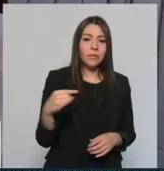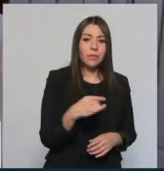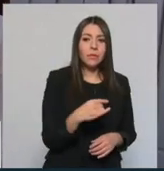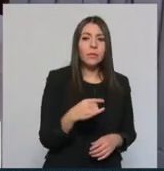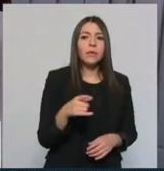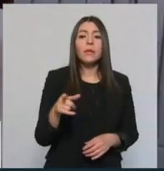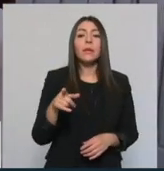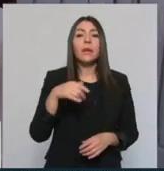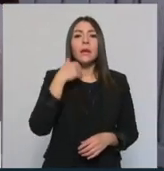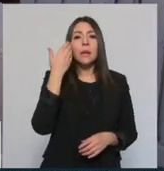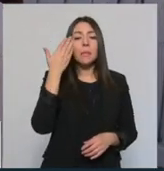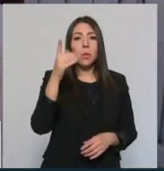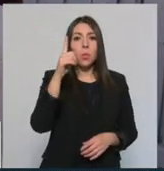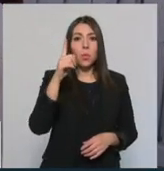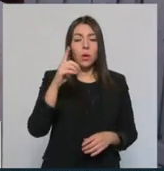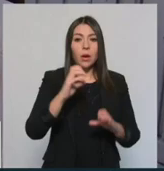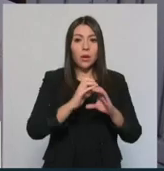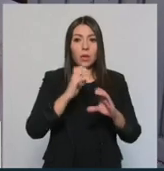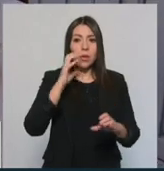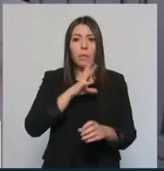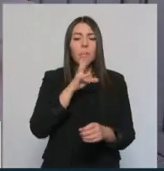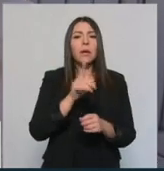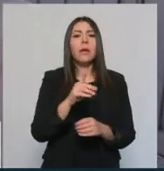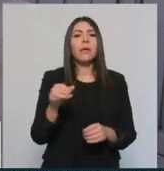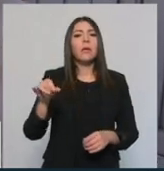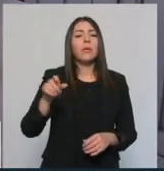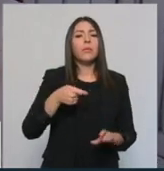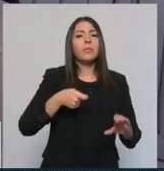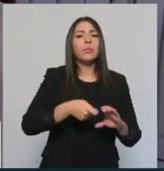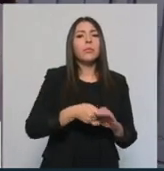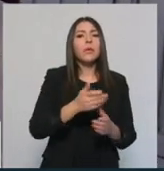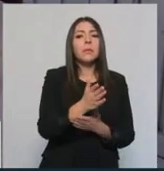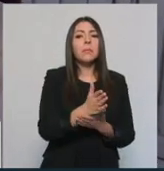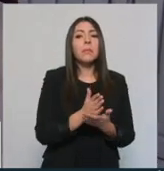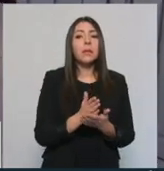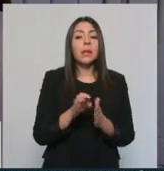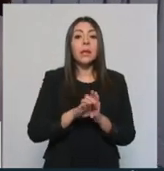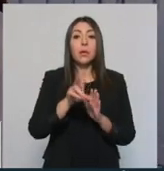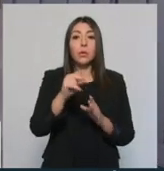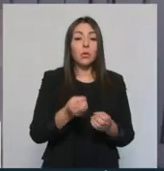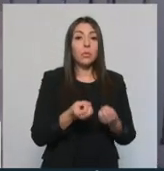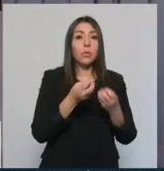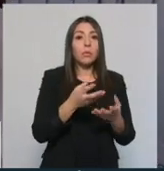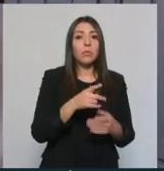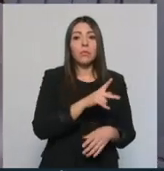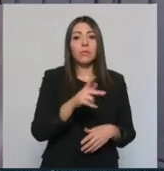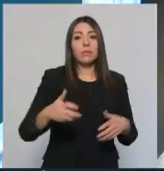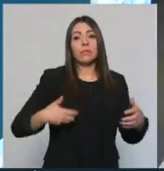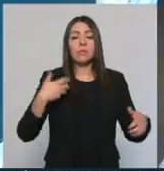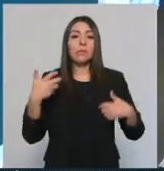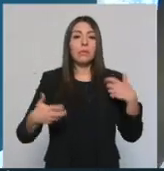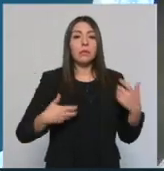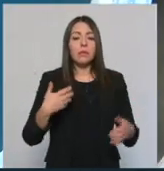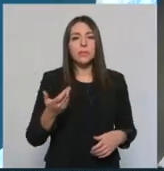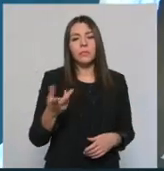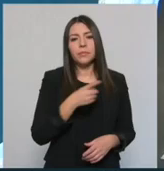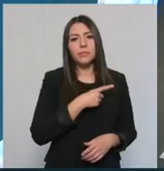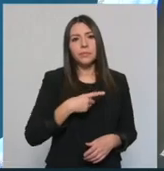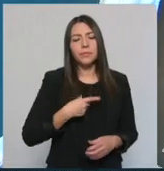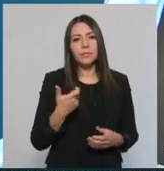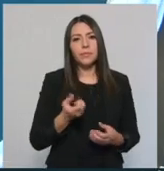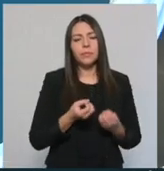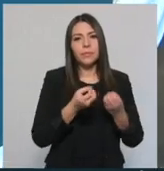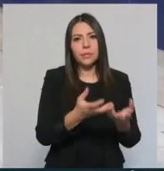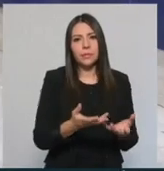media pipa. Y luego si no les da uno para el refresco se ponen medios pesaditos. Para ellos,